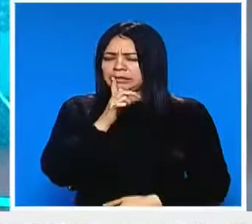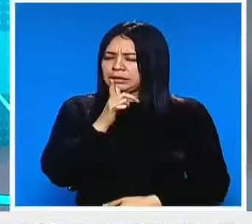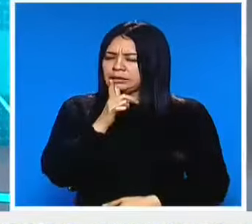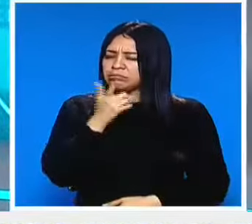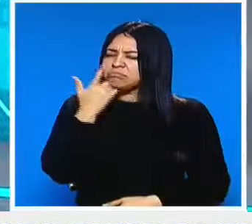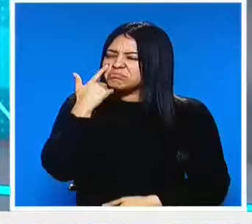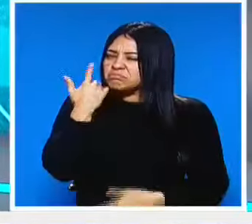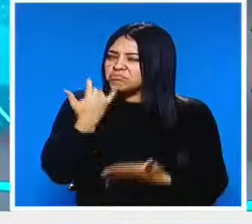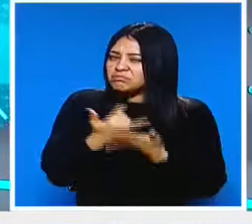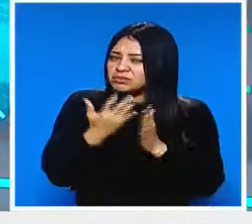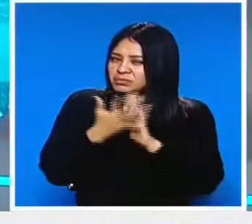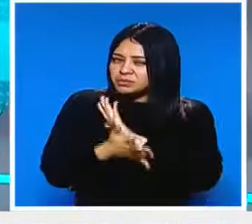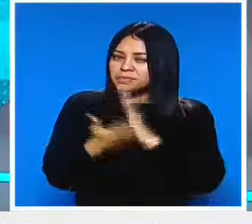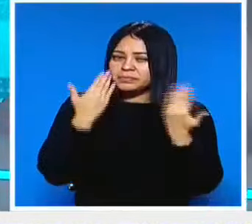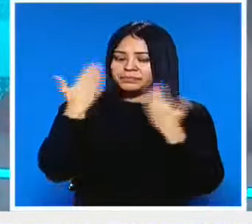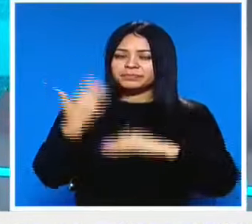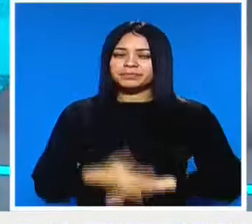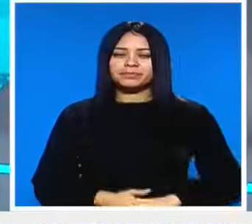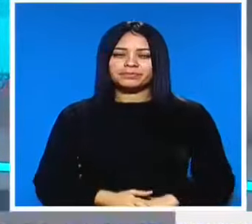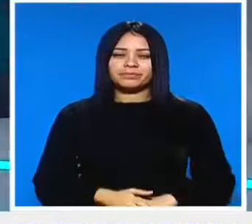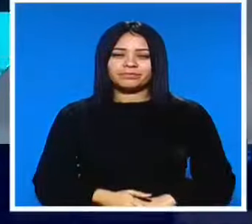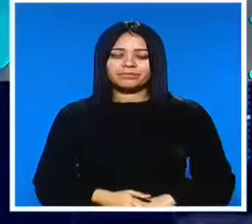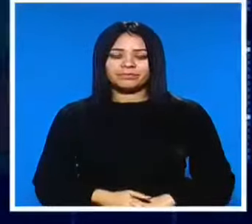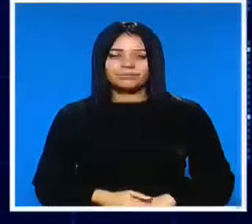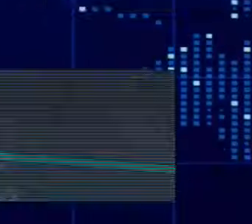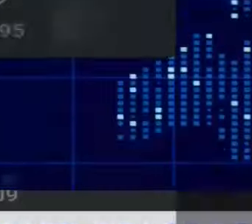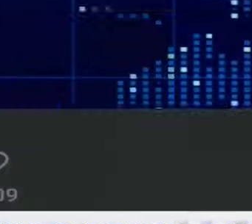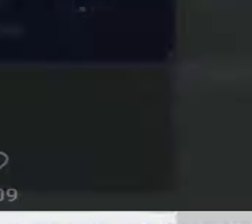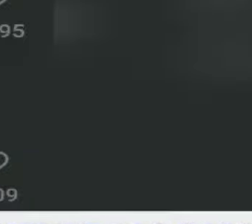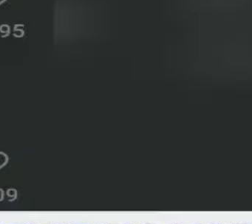qué estaremos hablando? Vamos a verlo.